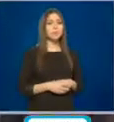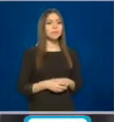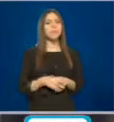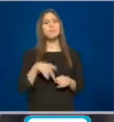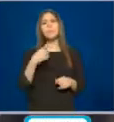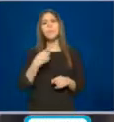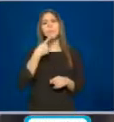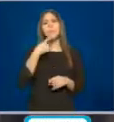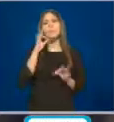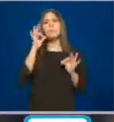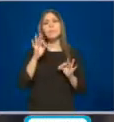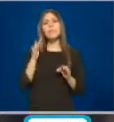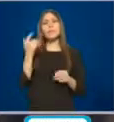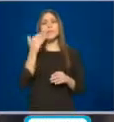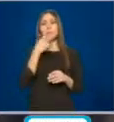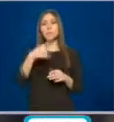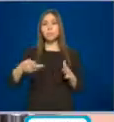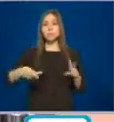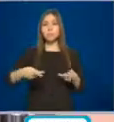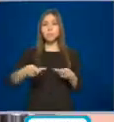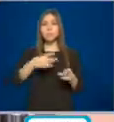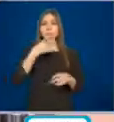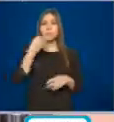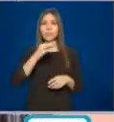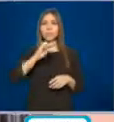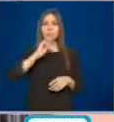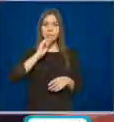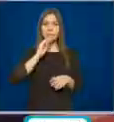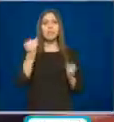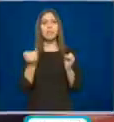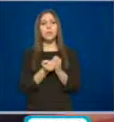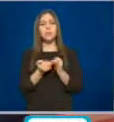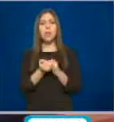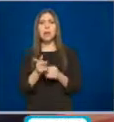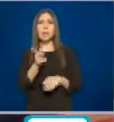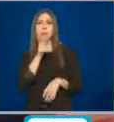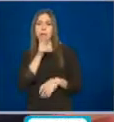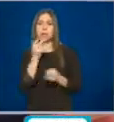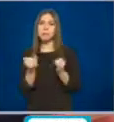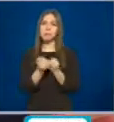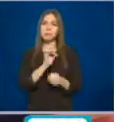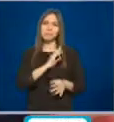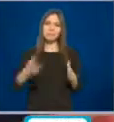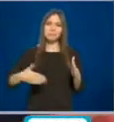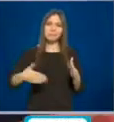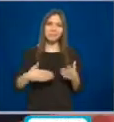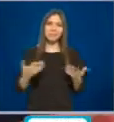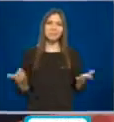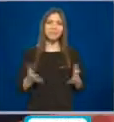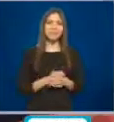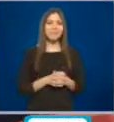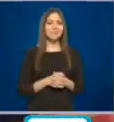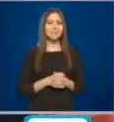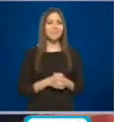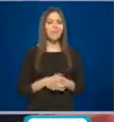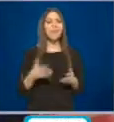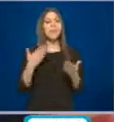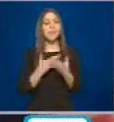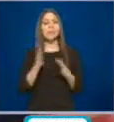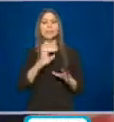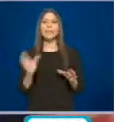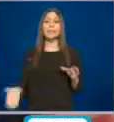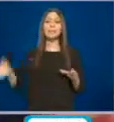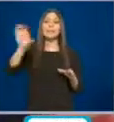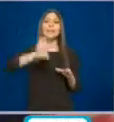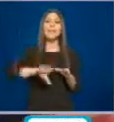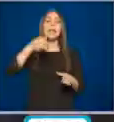mamá, pero también, ¿por qué no? De papá. Sí. Claro que Sí, sí, o porque para papá también, También esta papá semana. cocina, exactamente. Claro. Ok, vamos a verter entonces nuestro